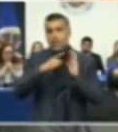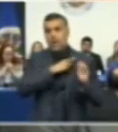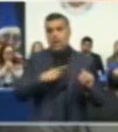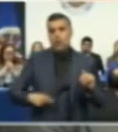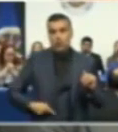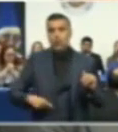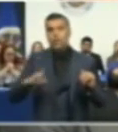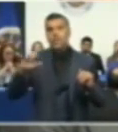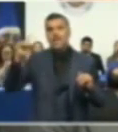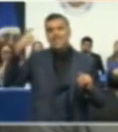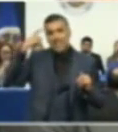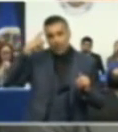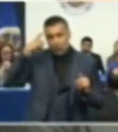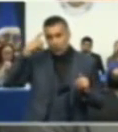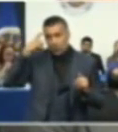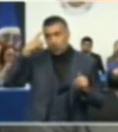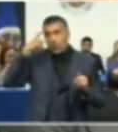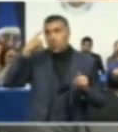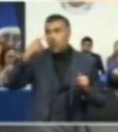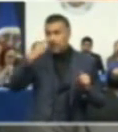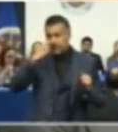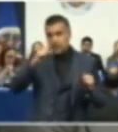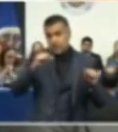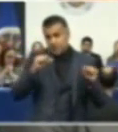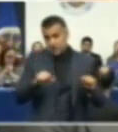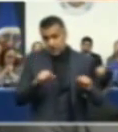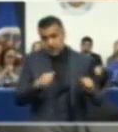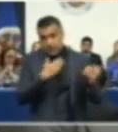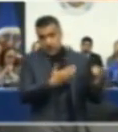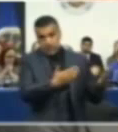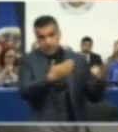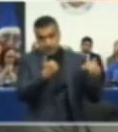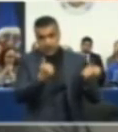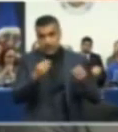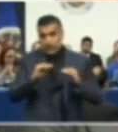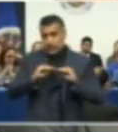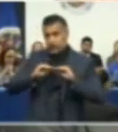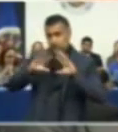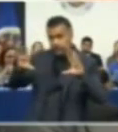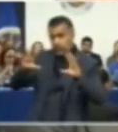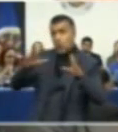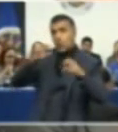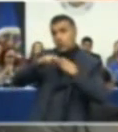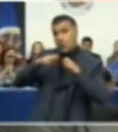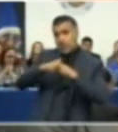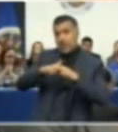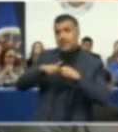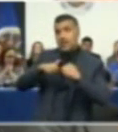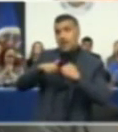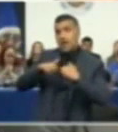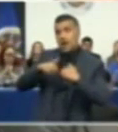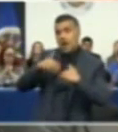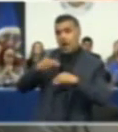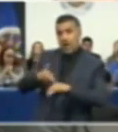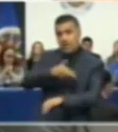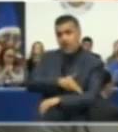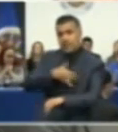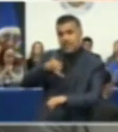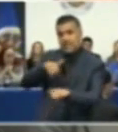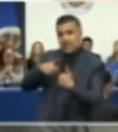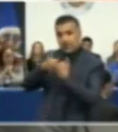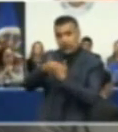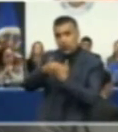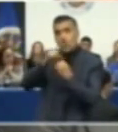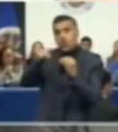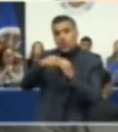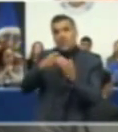Estado por hacernos visibles los problemas, avances y desafíos sobre los